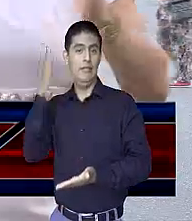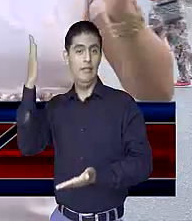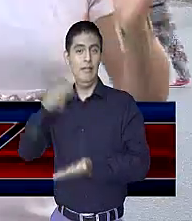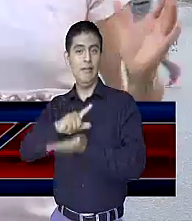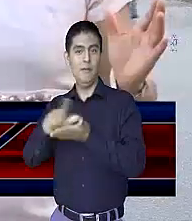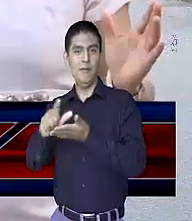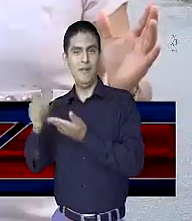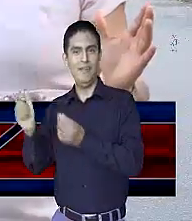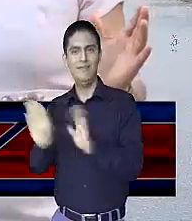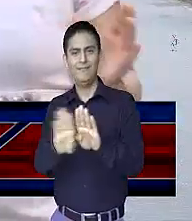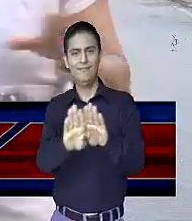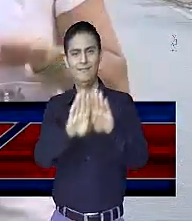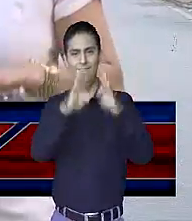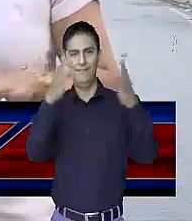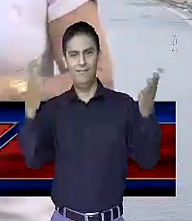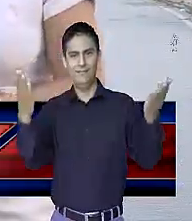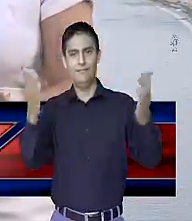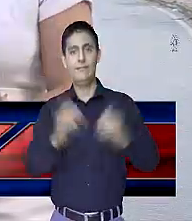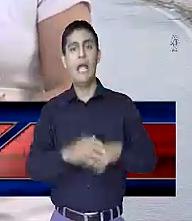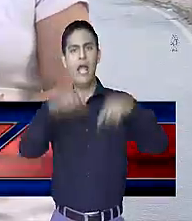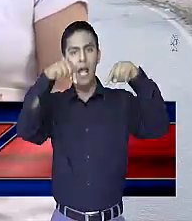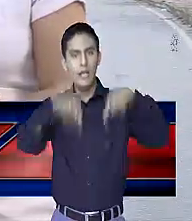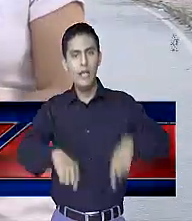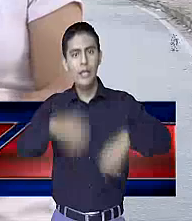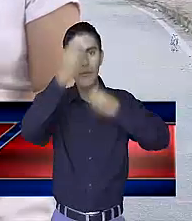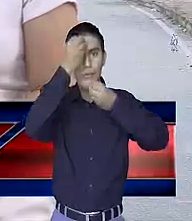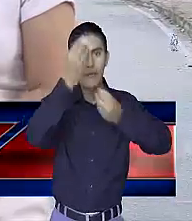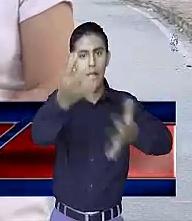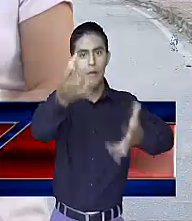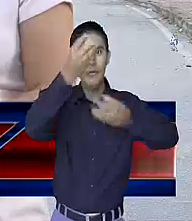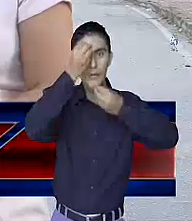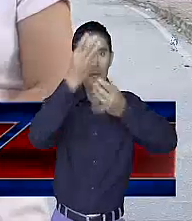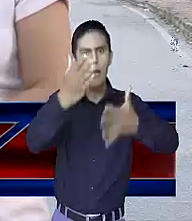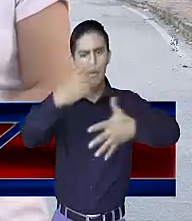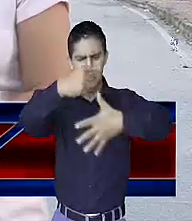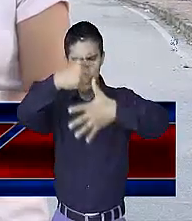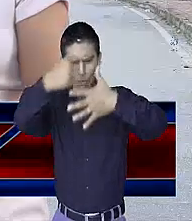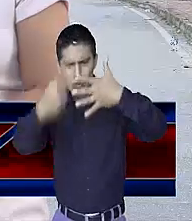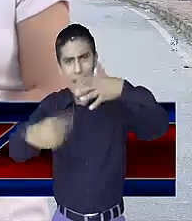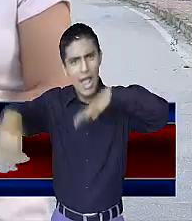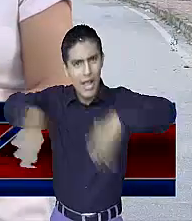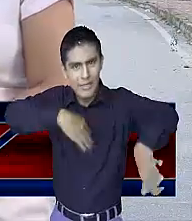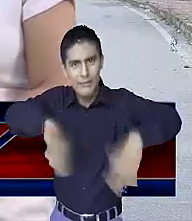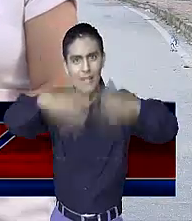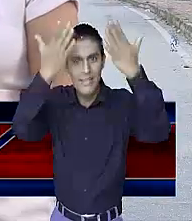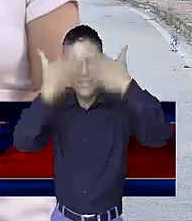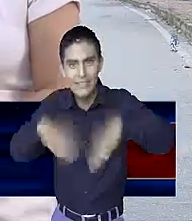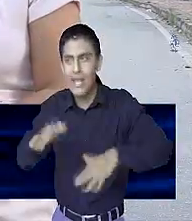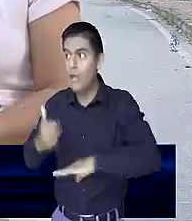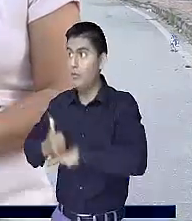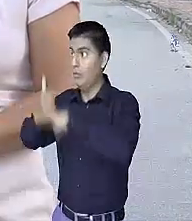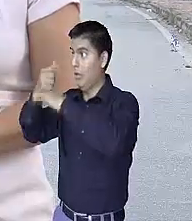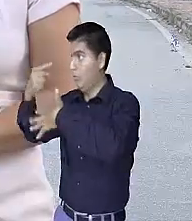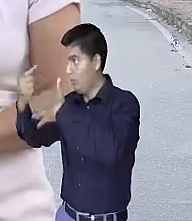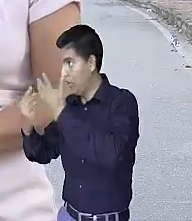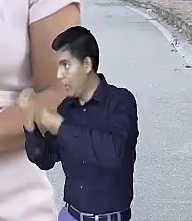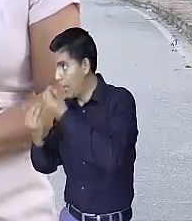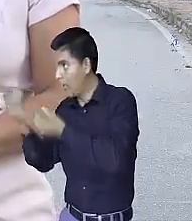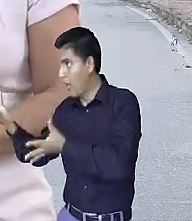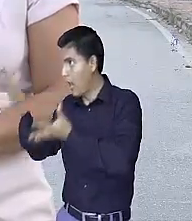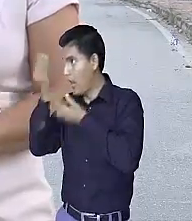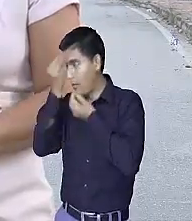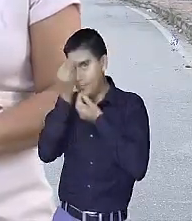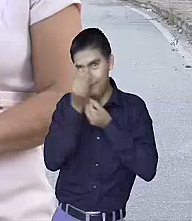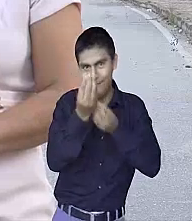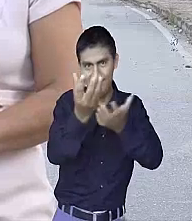Agrio, Puerta Abierta. Aquí les damos a conocer todas las actividades que cumplen durante la semana nuestras